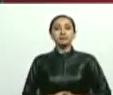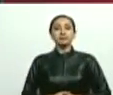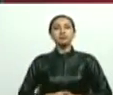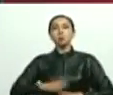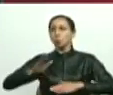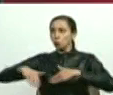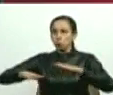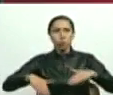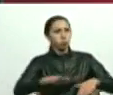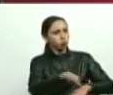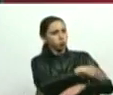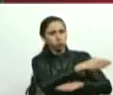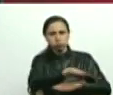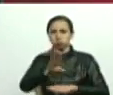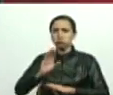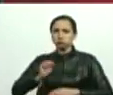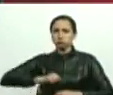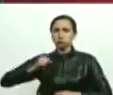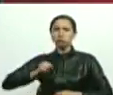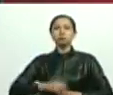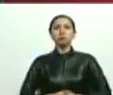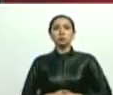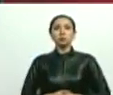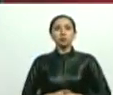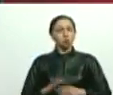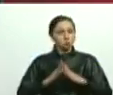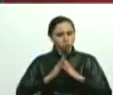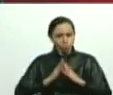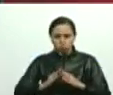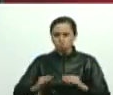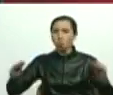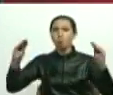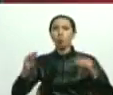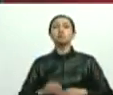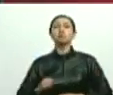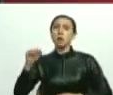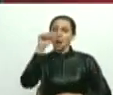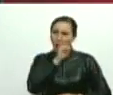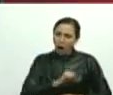tambores, que suene la música, que suenen los cantos.